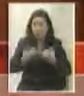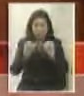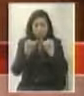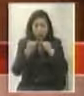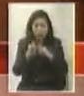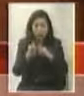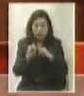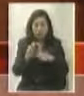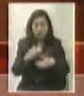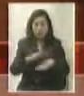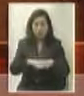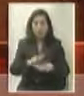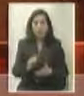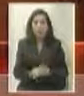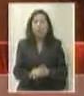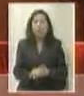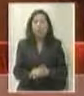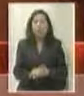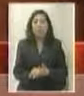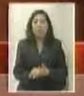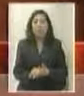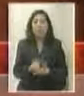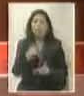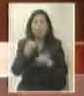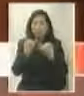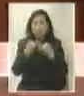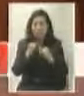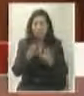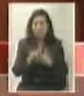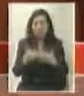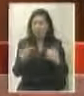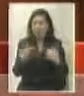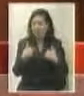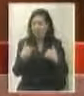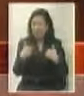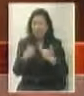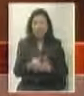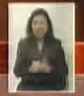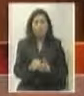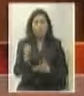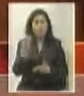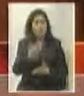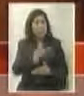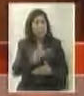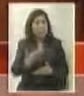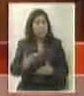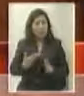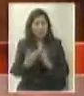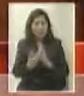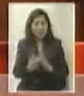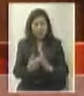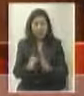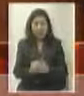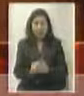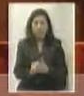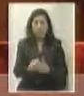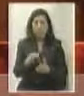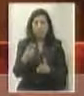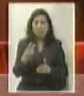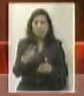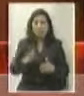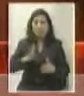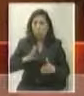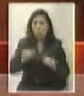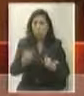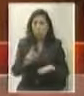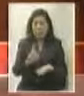información respecto al convenio. Entonces, esta es la información que tengo. El vicepresidente representante va a estar el miércoles y